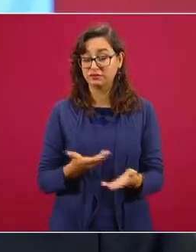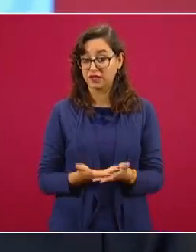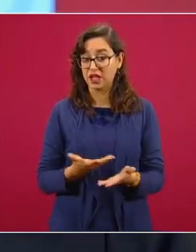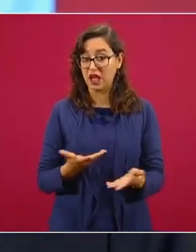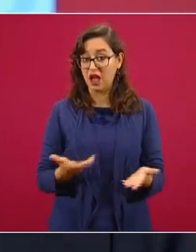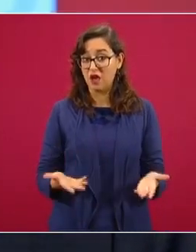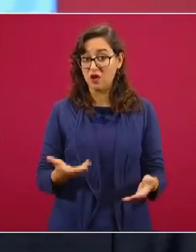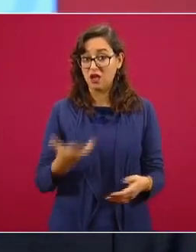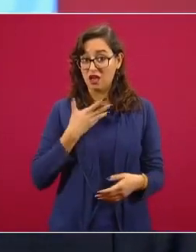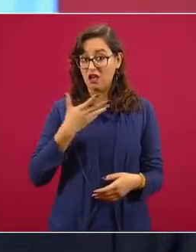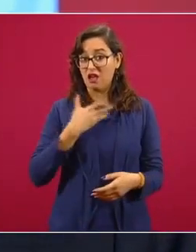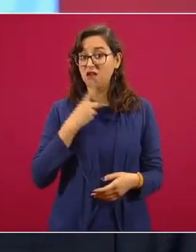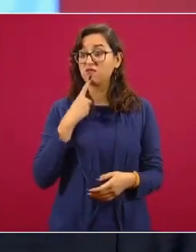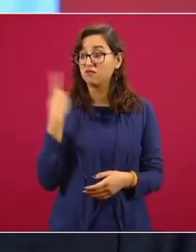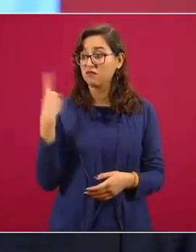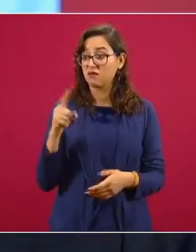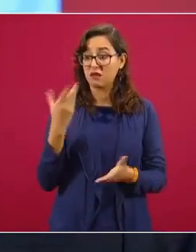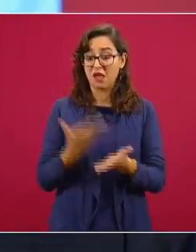pendientes